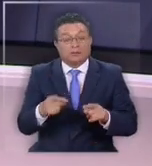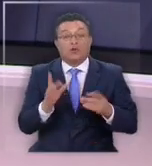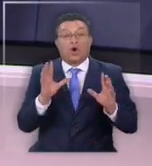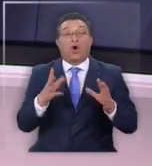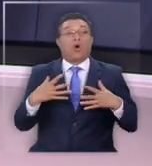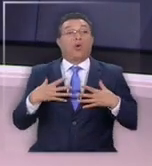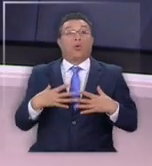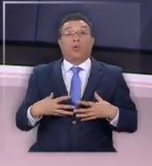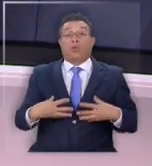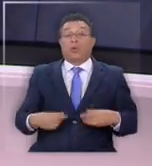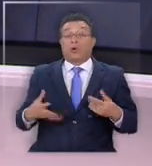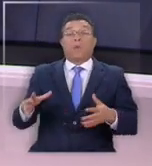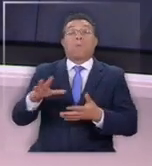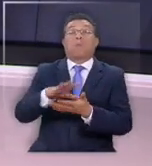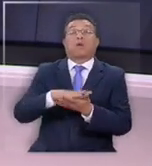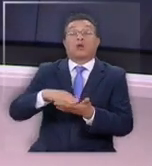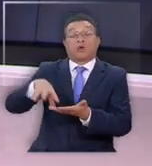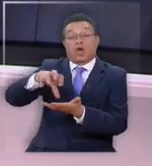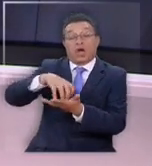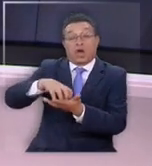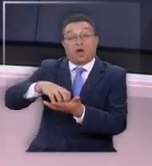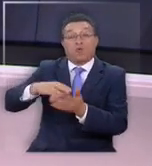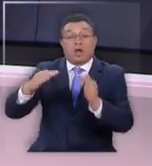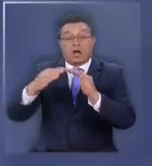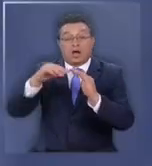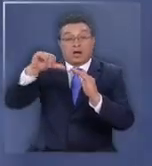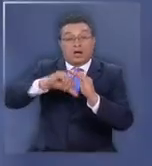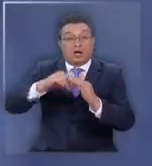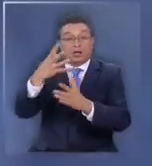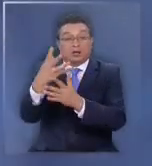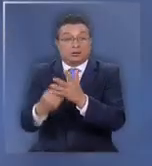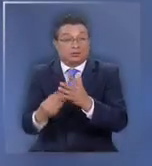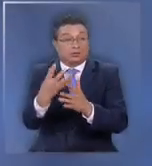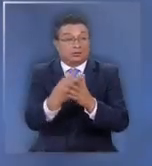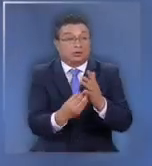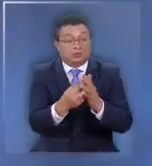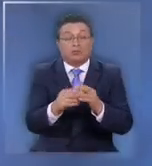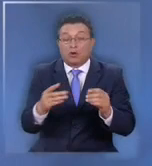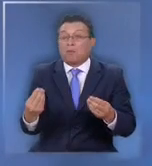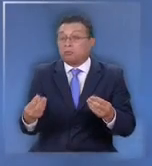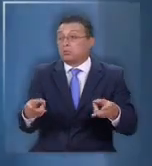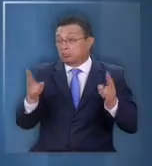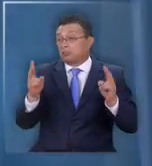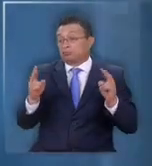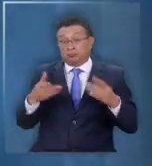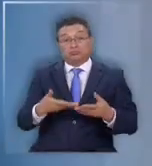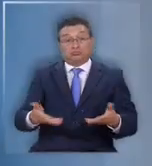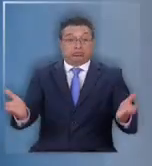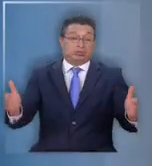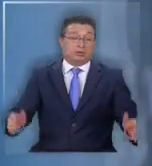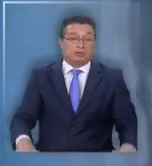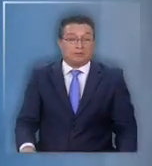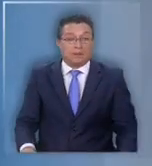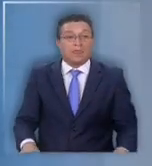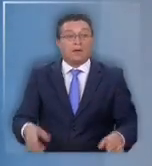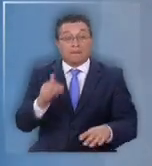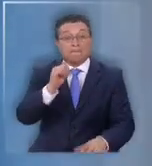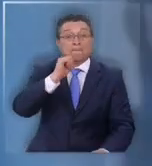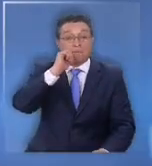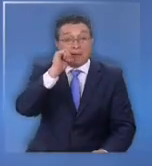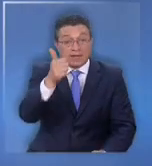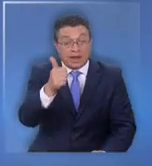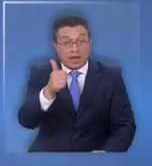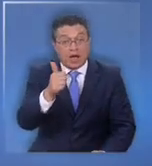zonas de cuarentena por ejemplo es porque las condiciones de salud así lo permiten perfecto se reabre a partir de